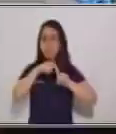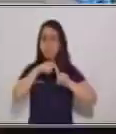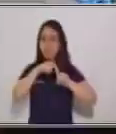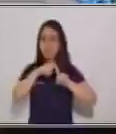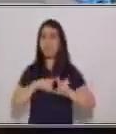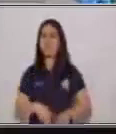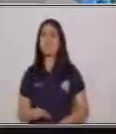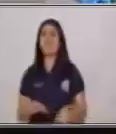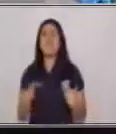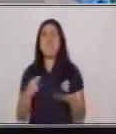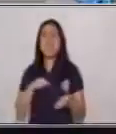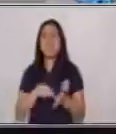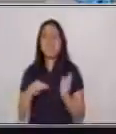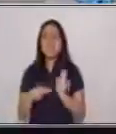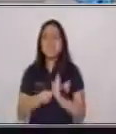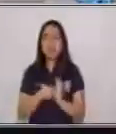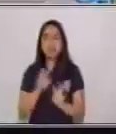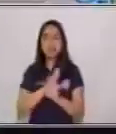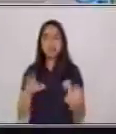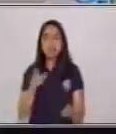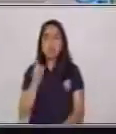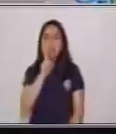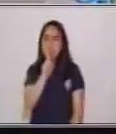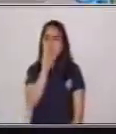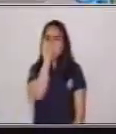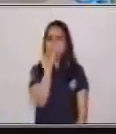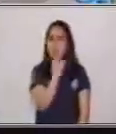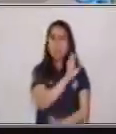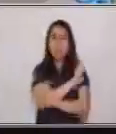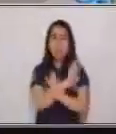sílaba. Y dime, ¿qué es una sílaba?